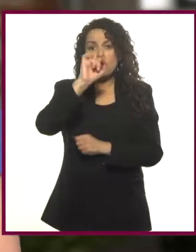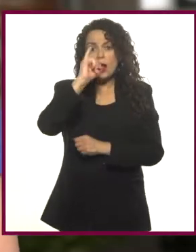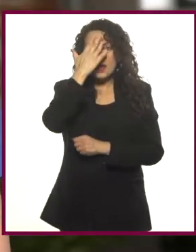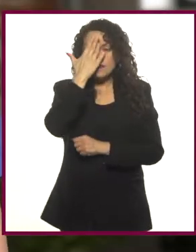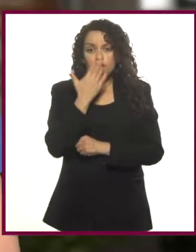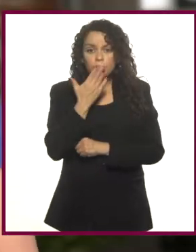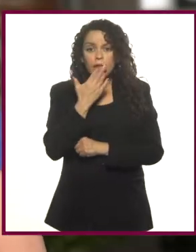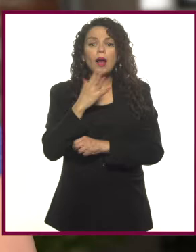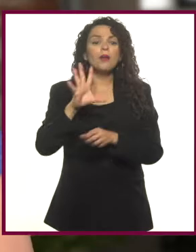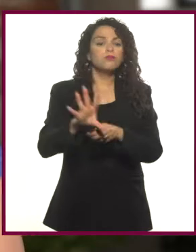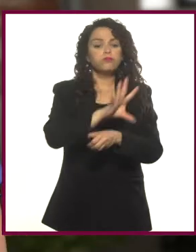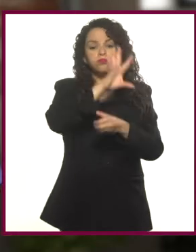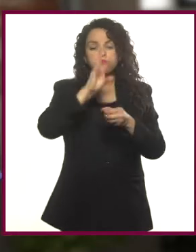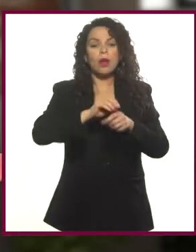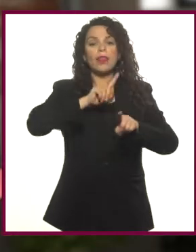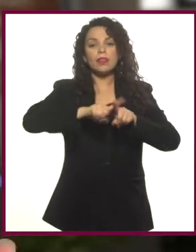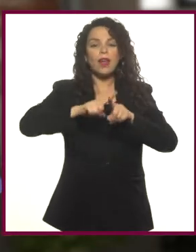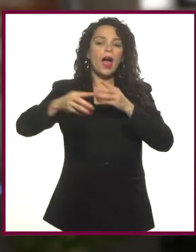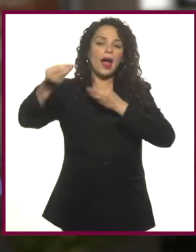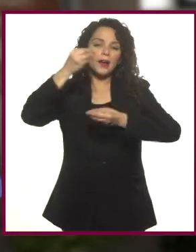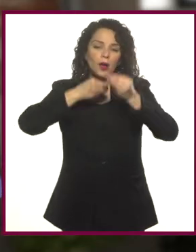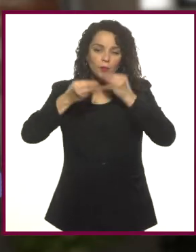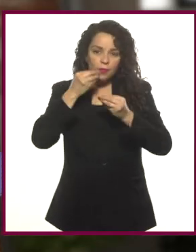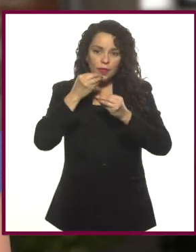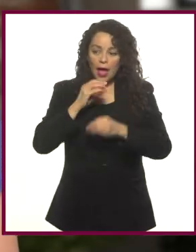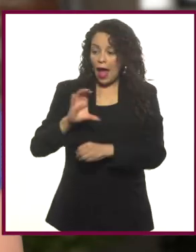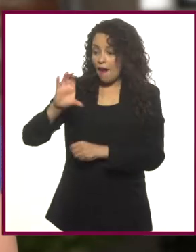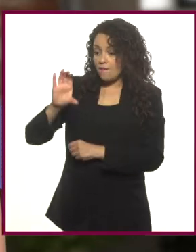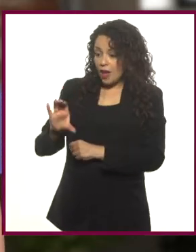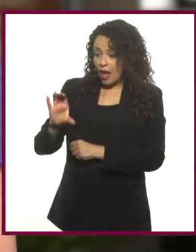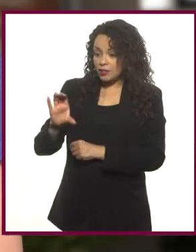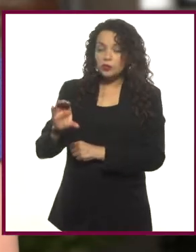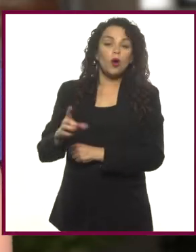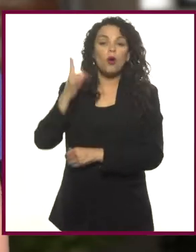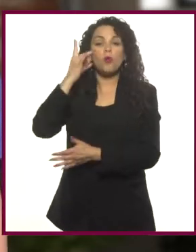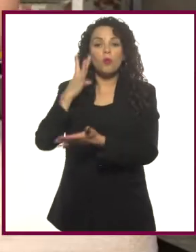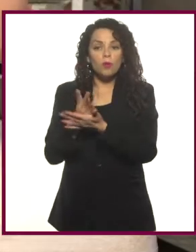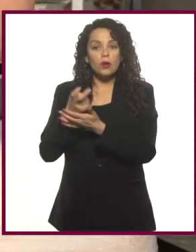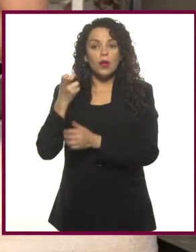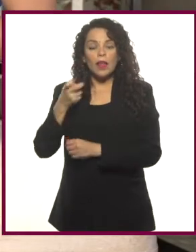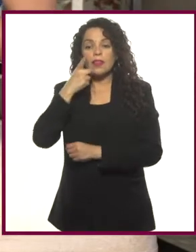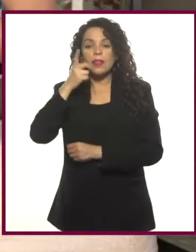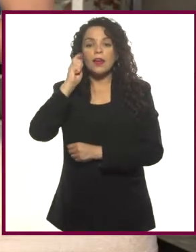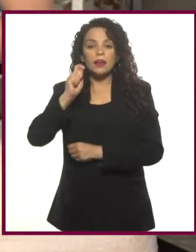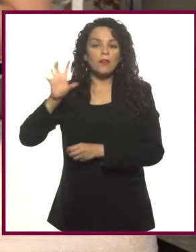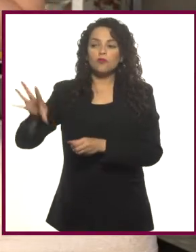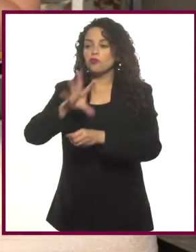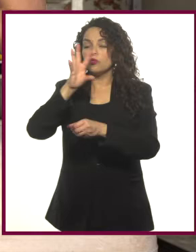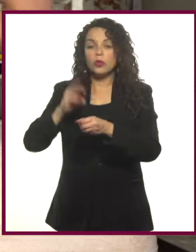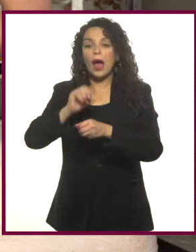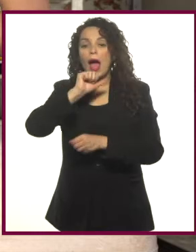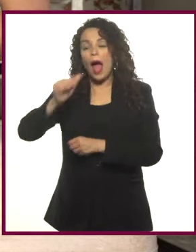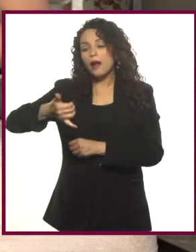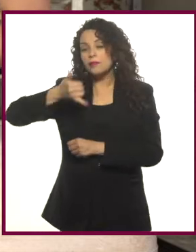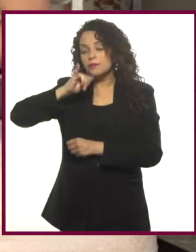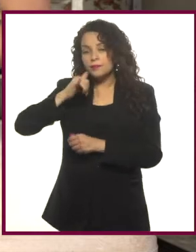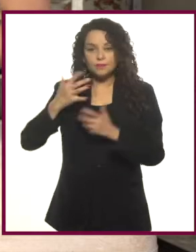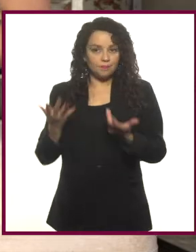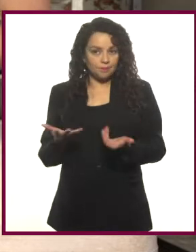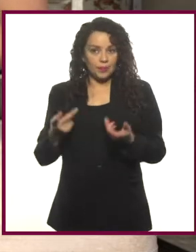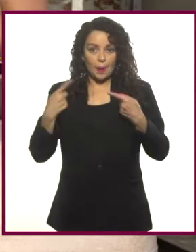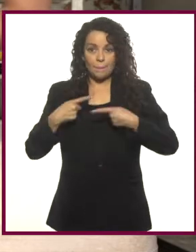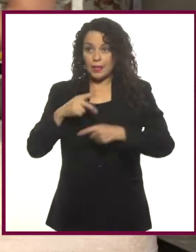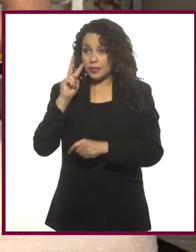solo gráfico en el universo total de los alimentos y el vaso sintetiza en un solo gráfico el universo de las